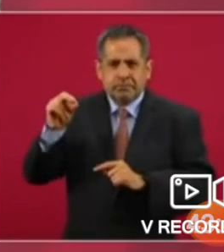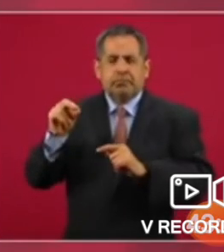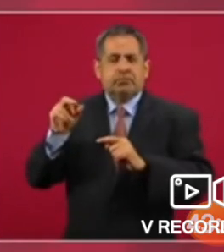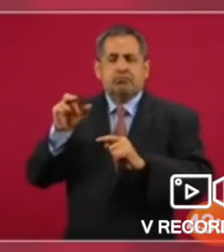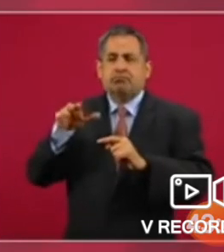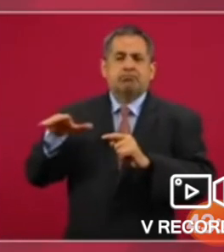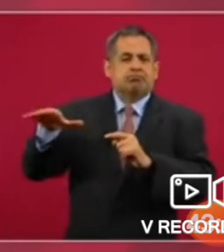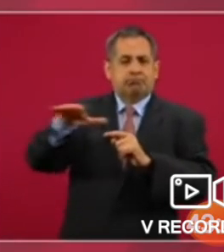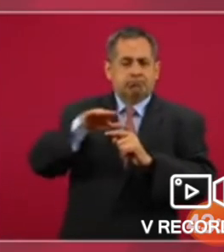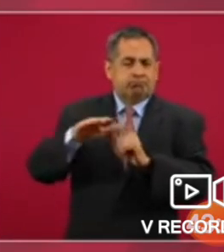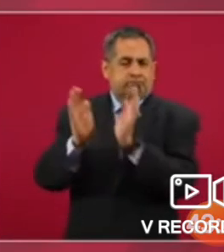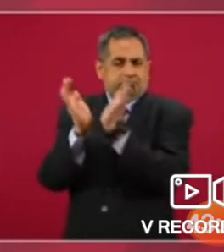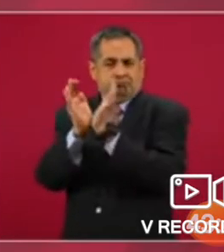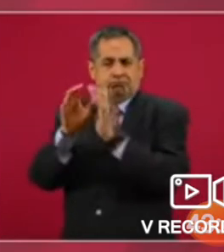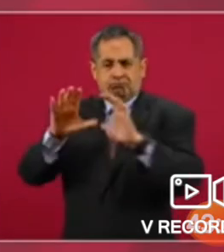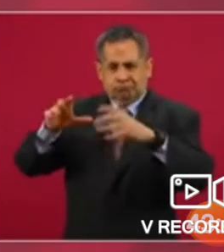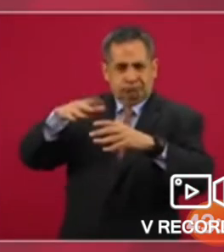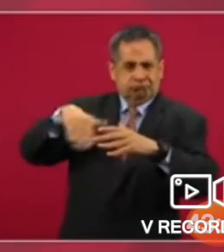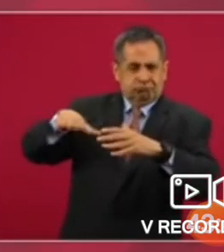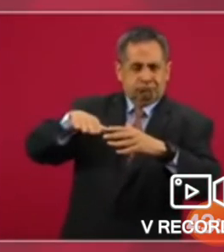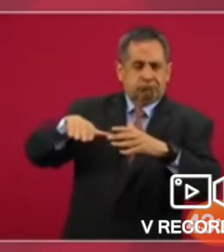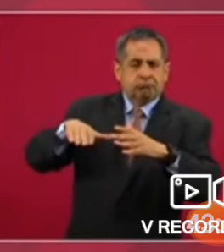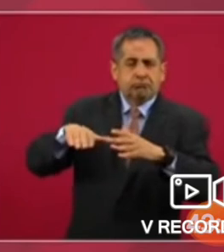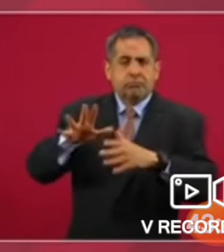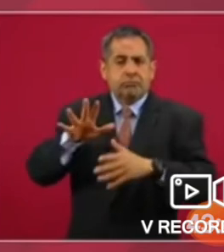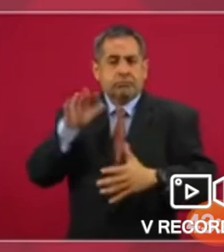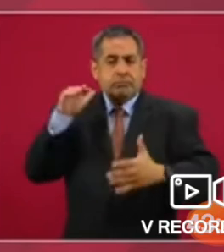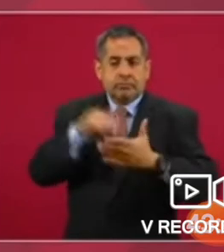Roo, 5,000 elementos